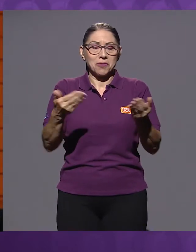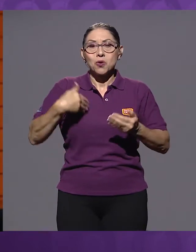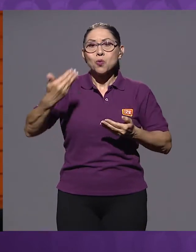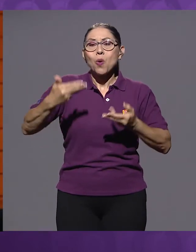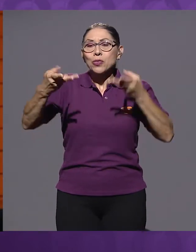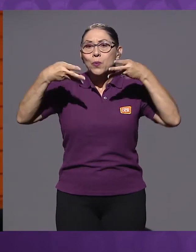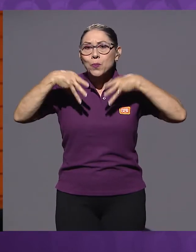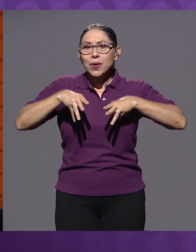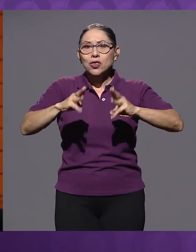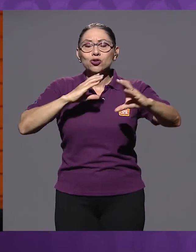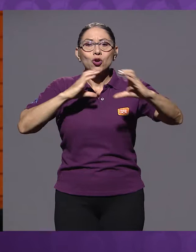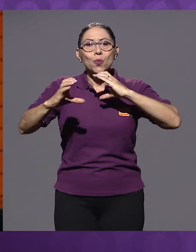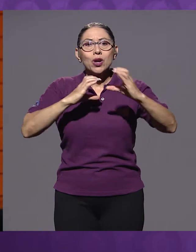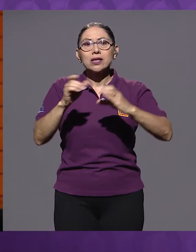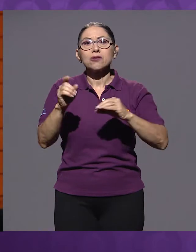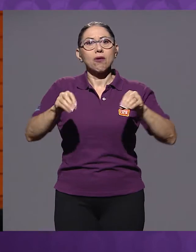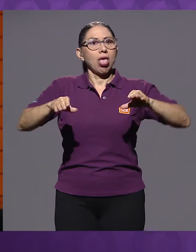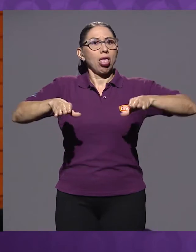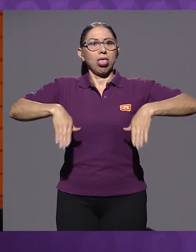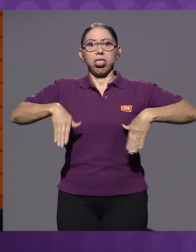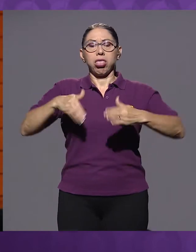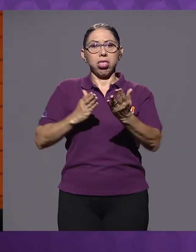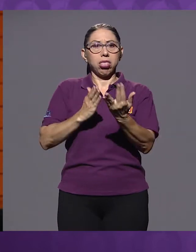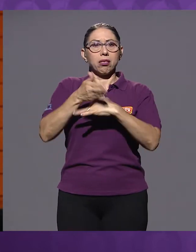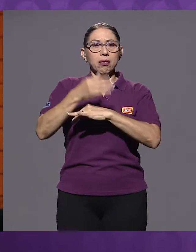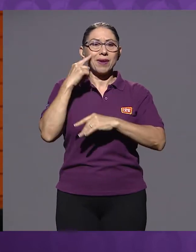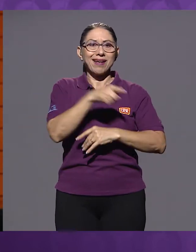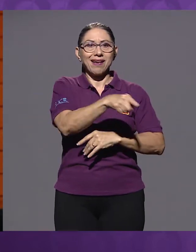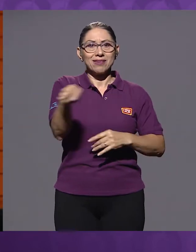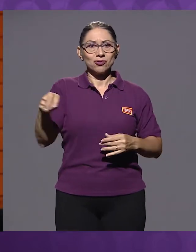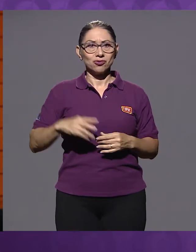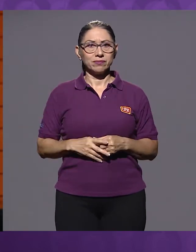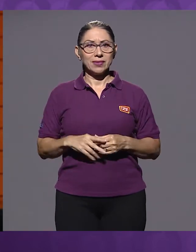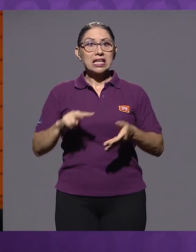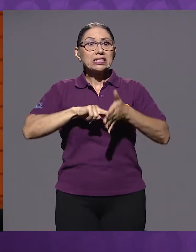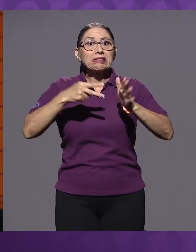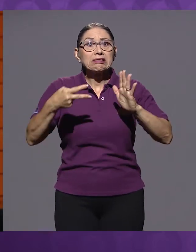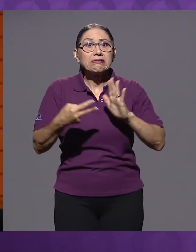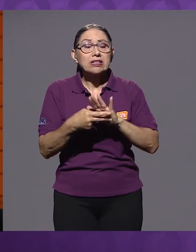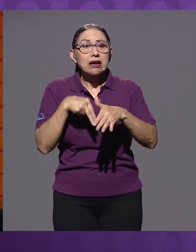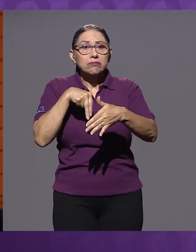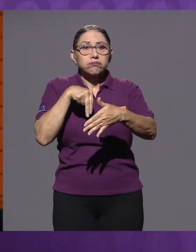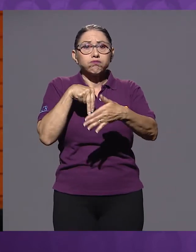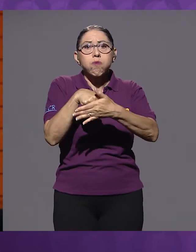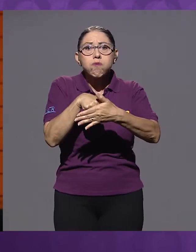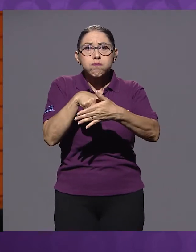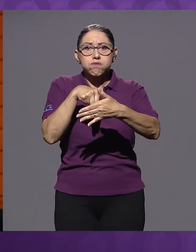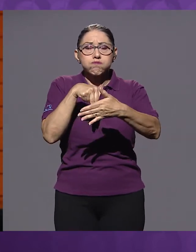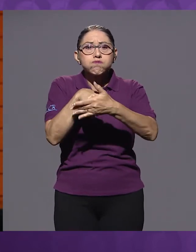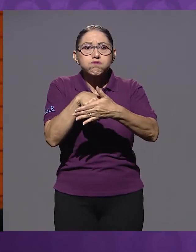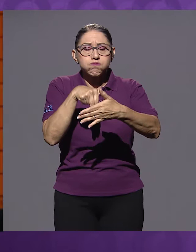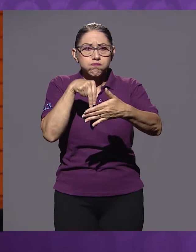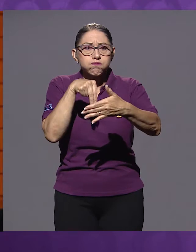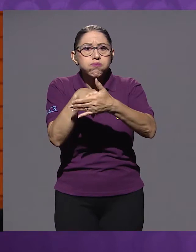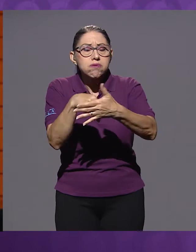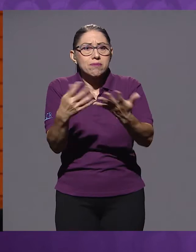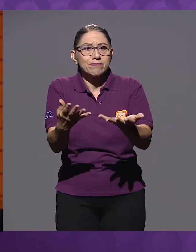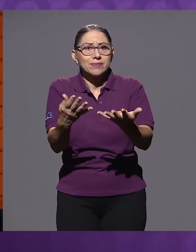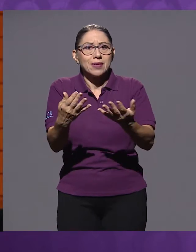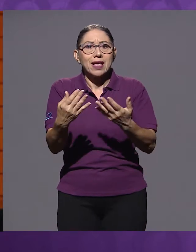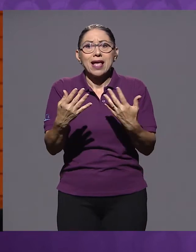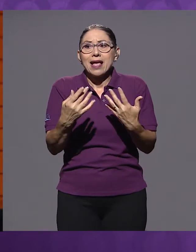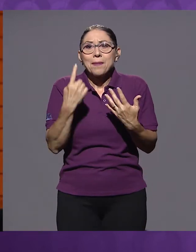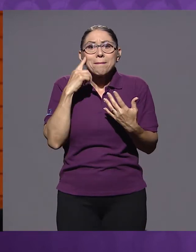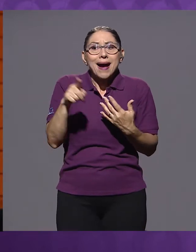los medios de comunicación no son accesibles para ellos. Les ponemos una barrera más para buscar precisamente